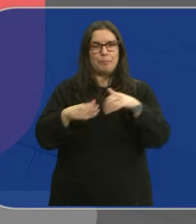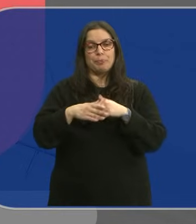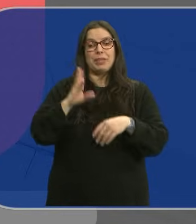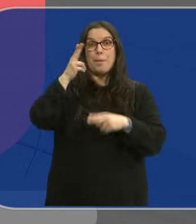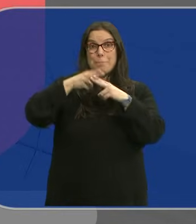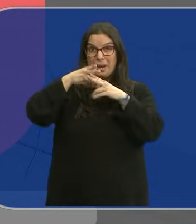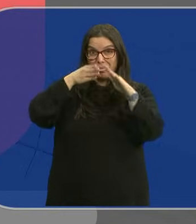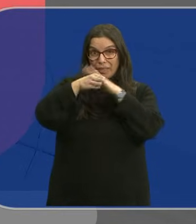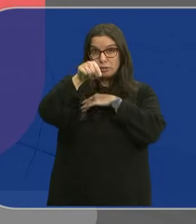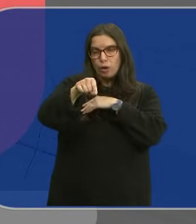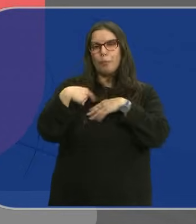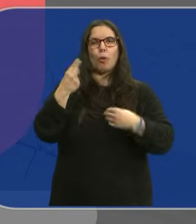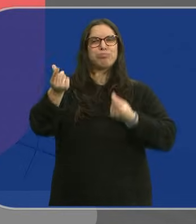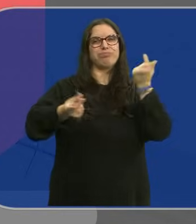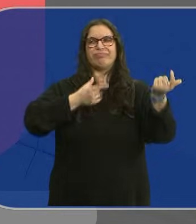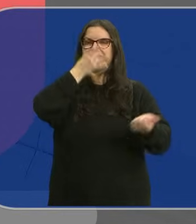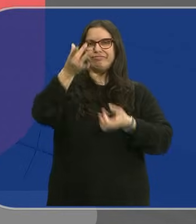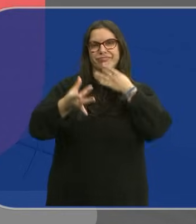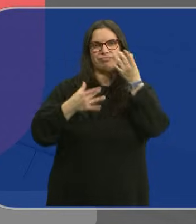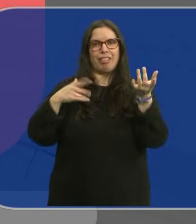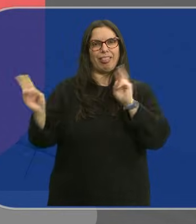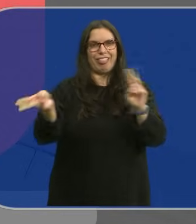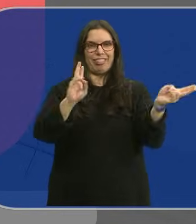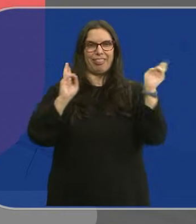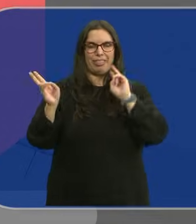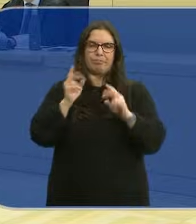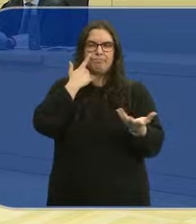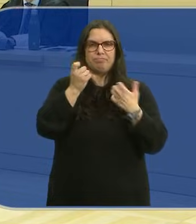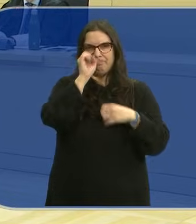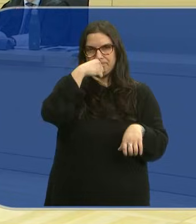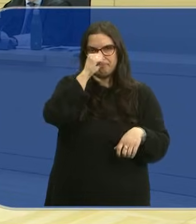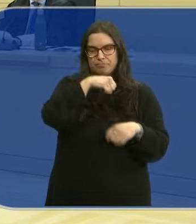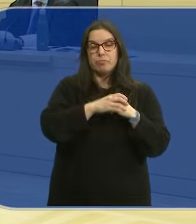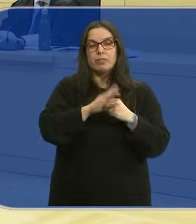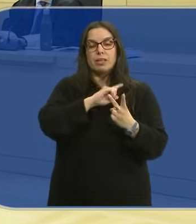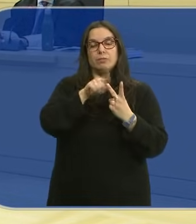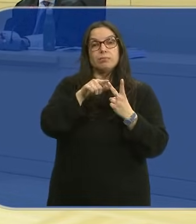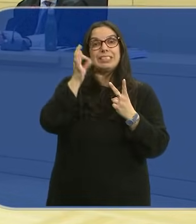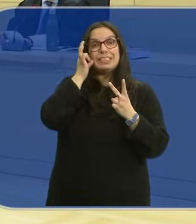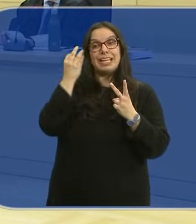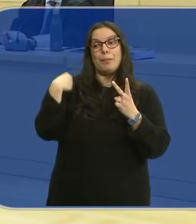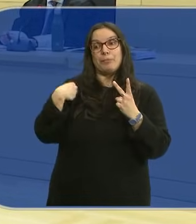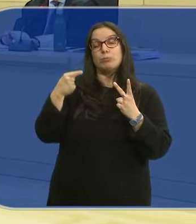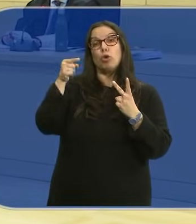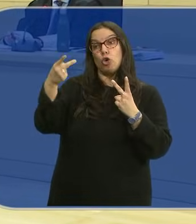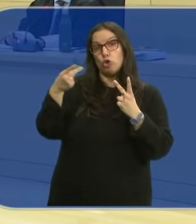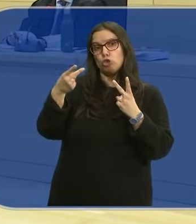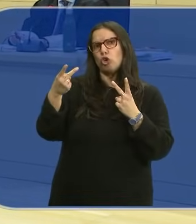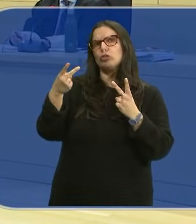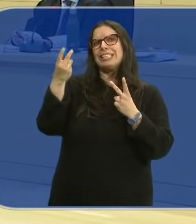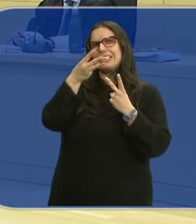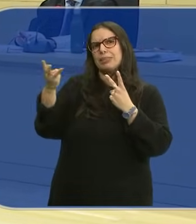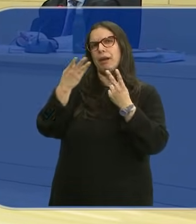bar se le notaba que estaba más desinhibido, se le notaba que estaba en un estado ebrio. También ha declarado una chica a la que el acusado llevaba 3